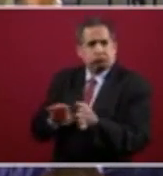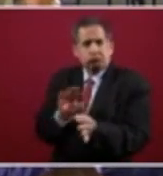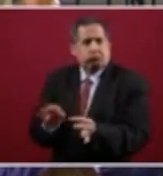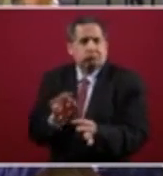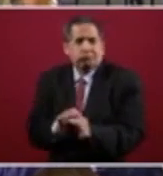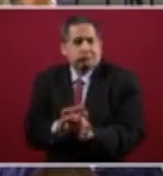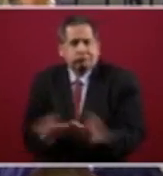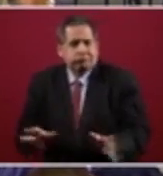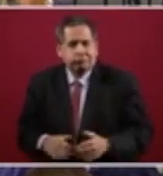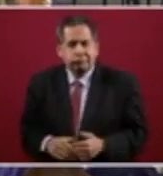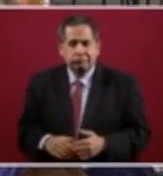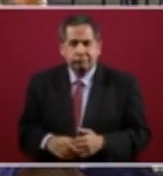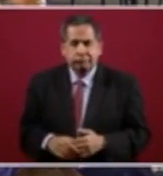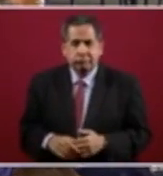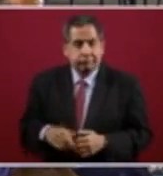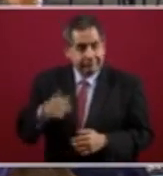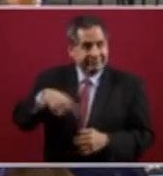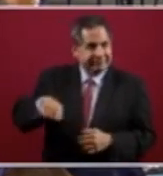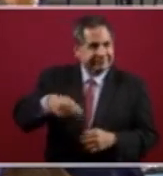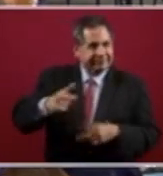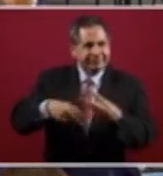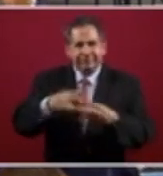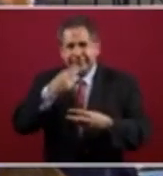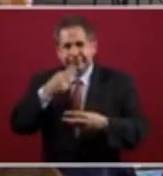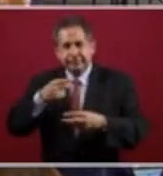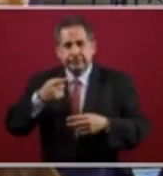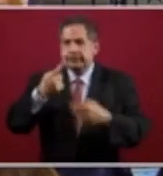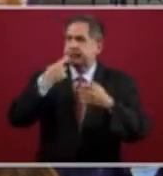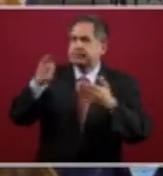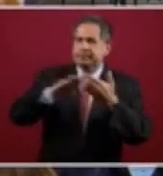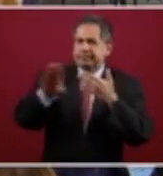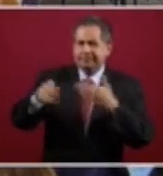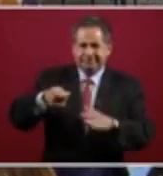en donde van a resolver lo del amparo.